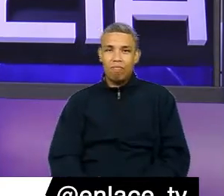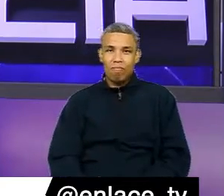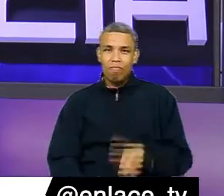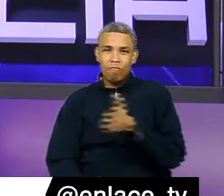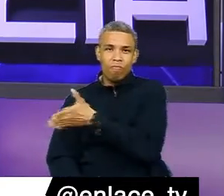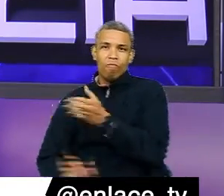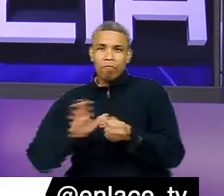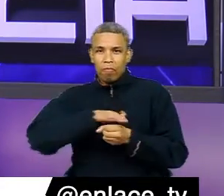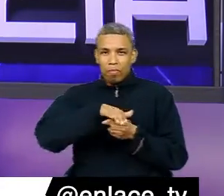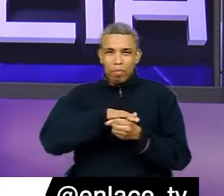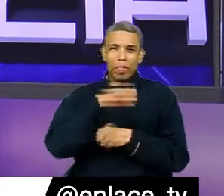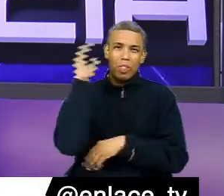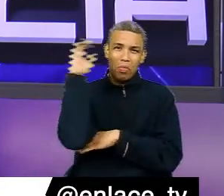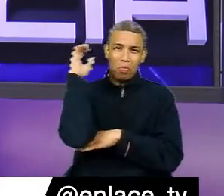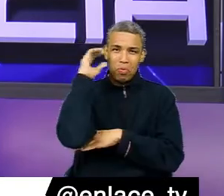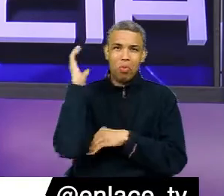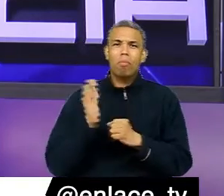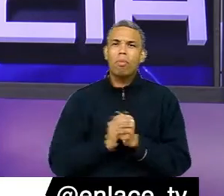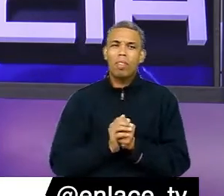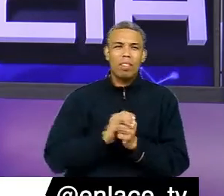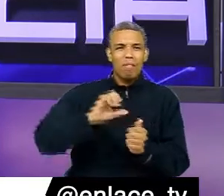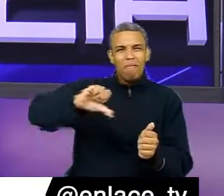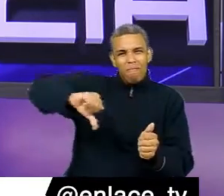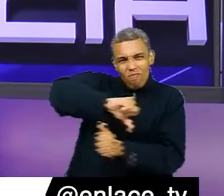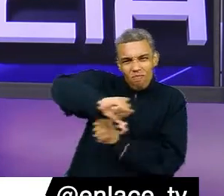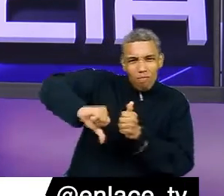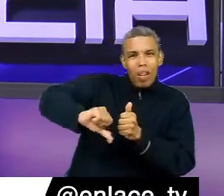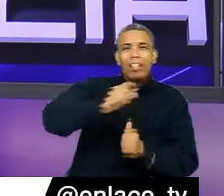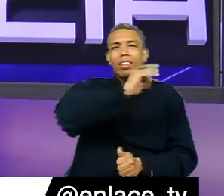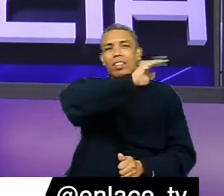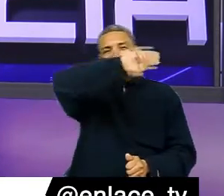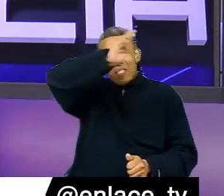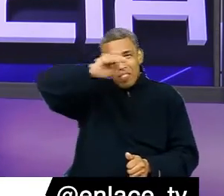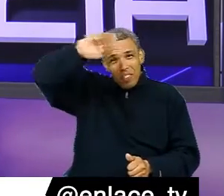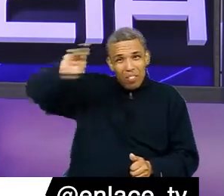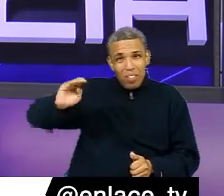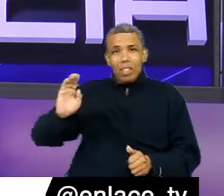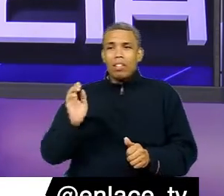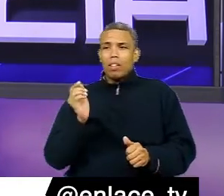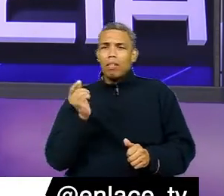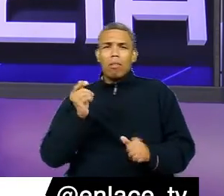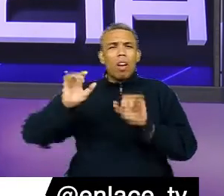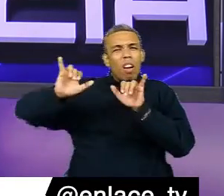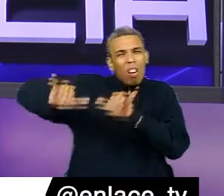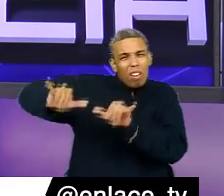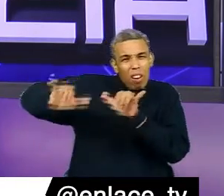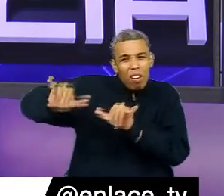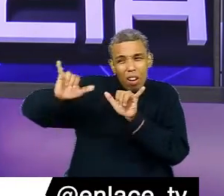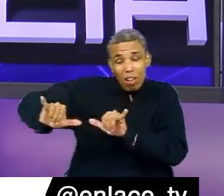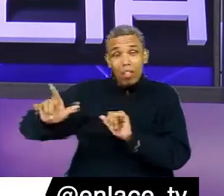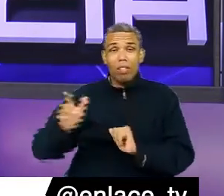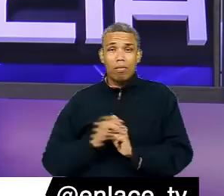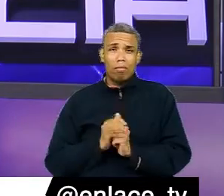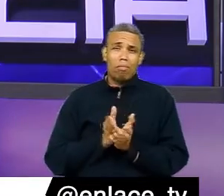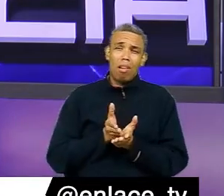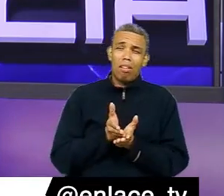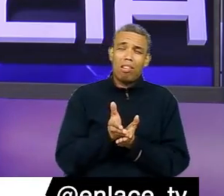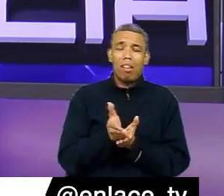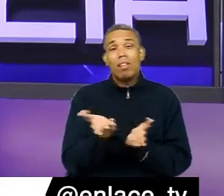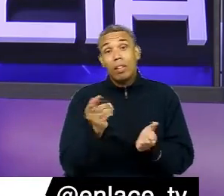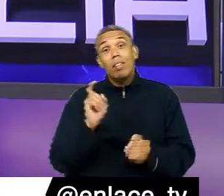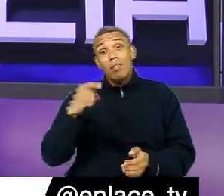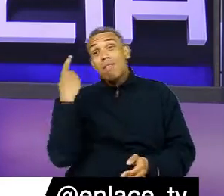la Veeduría de las Obras del Parque Infantil piden que se aprueben los recursos para terminar este proyecto, que según ellos le falta un 20% de su